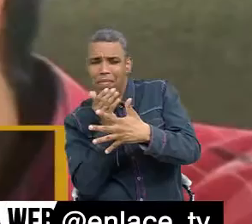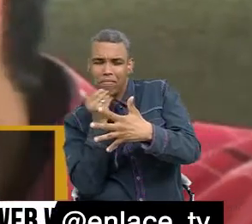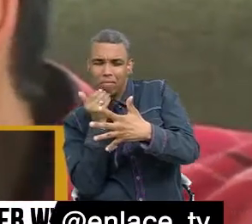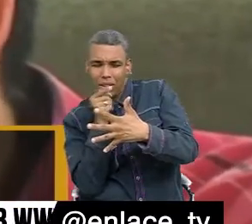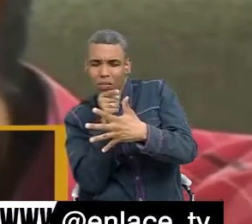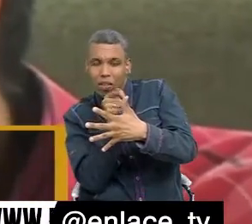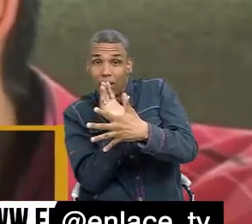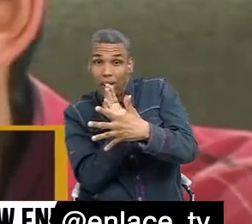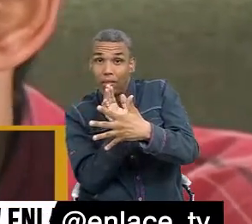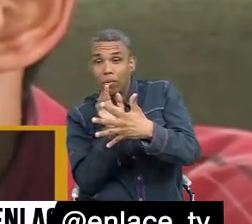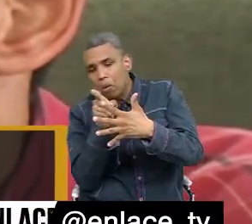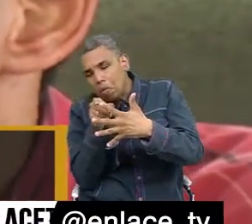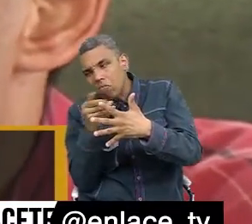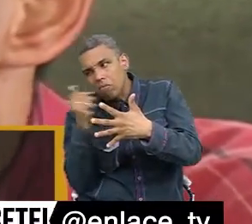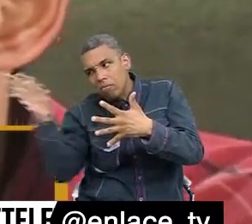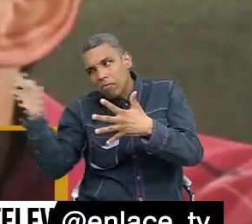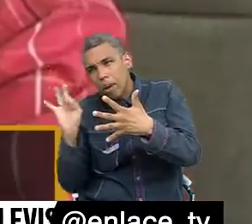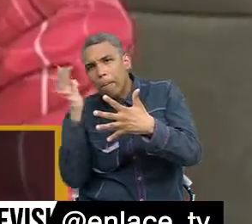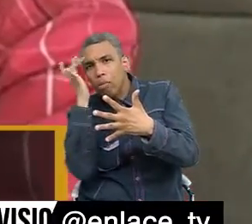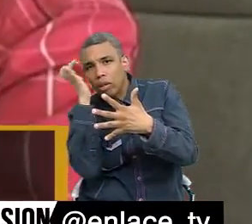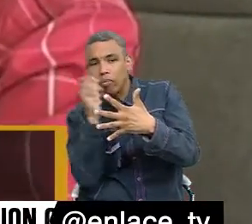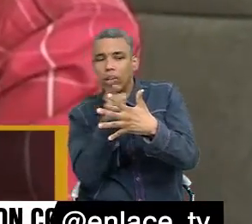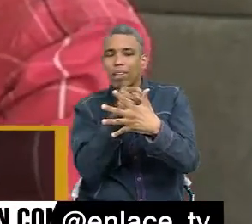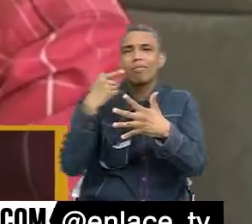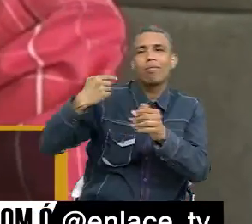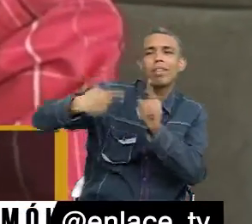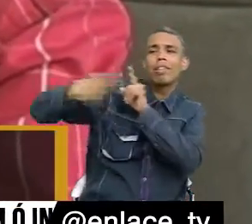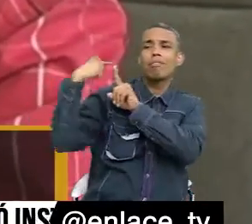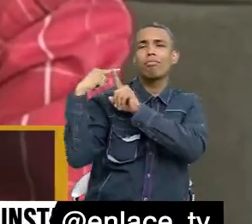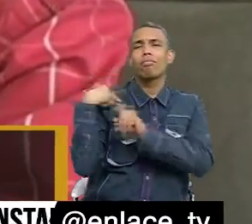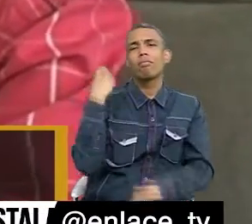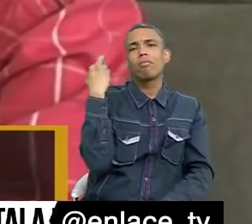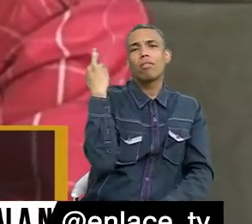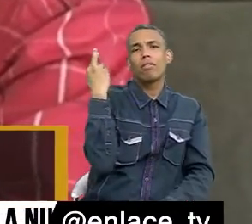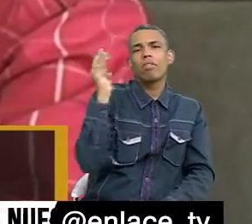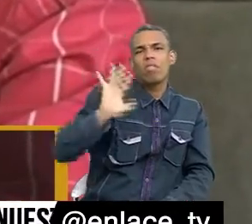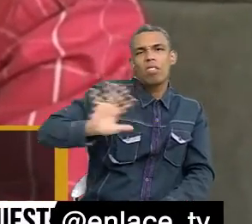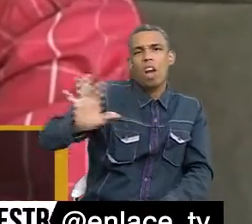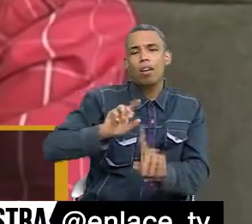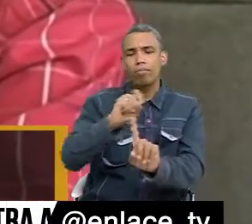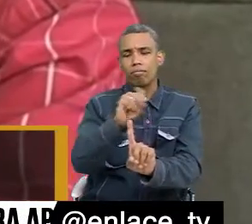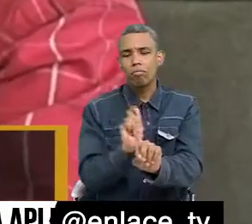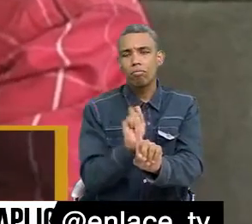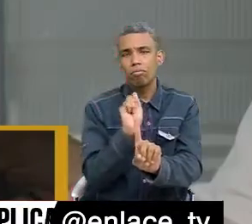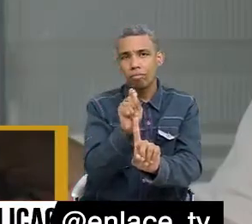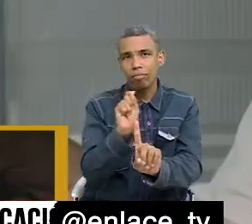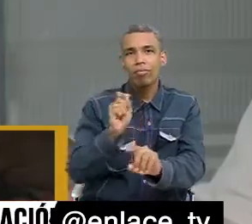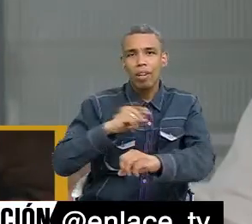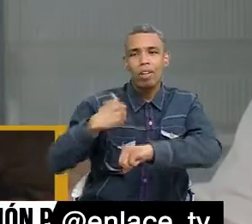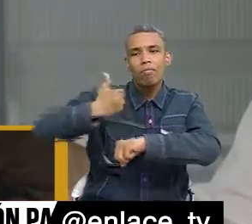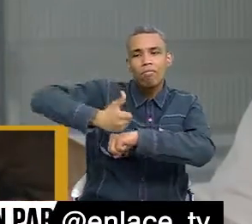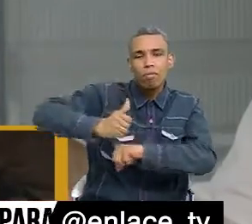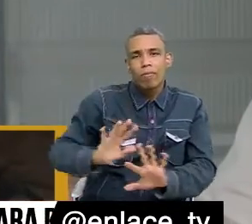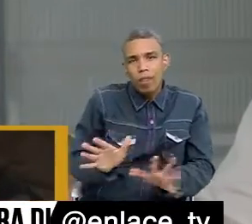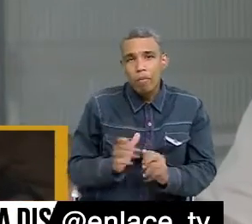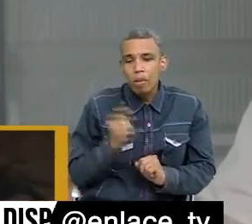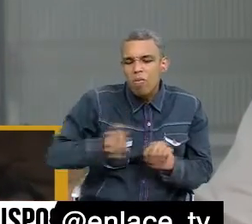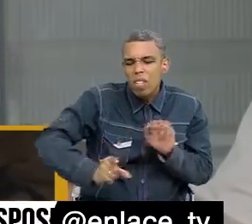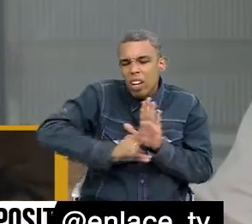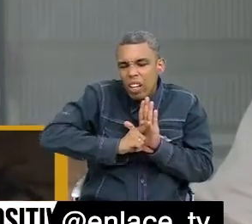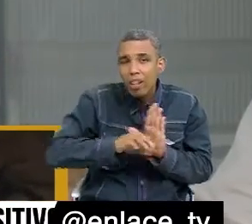servidor público podrá reelegirse más de una vez. Por lo tanto, el doctor San Miguel Evan estaba imposibilitado en